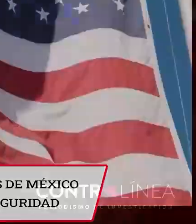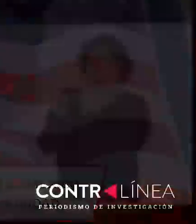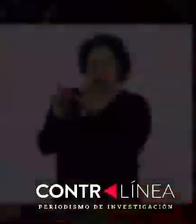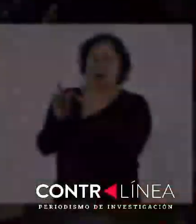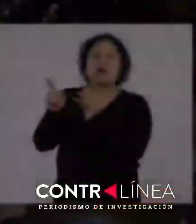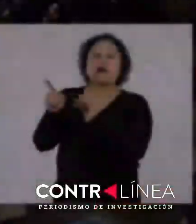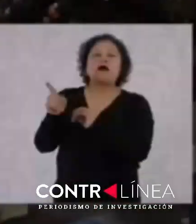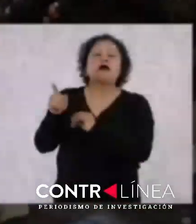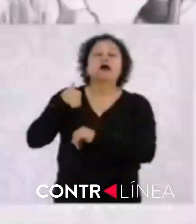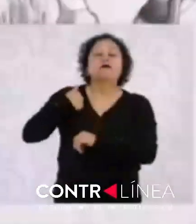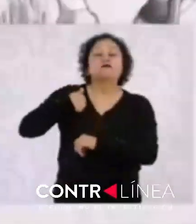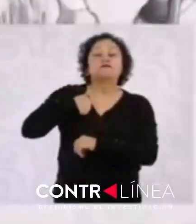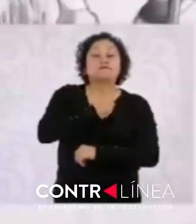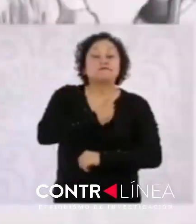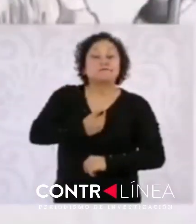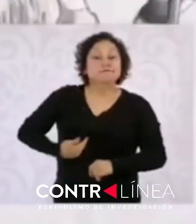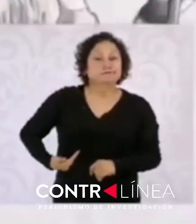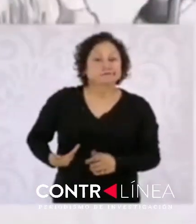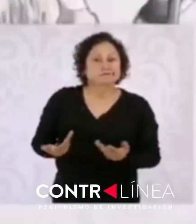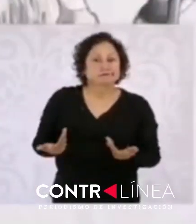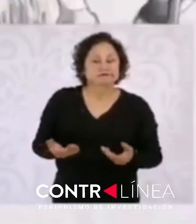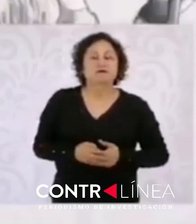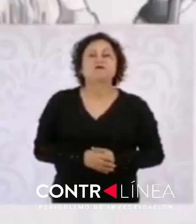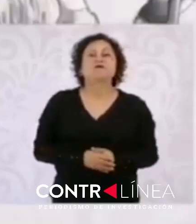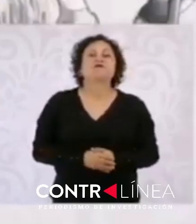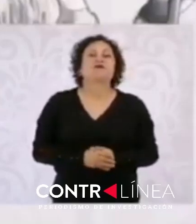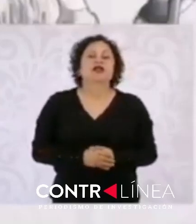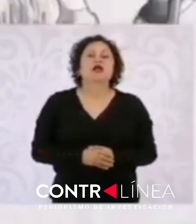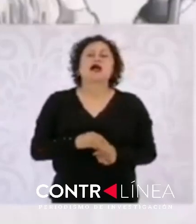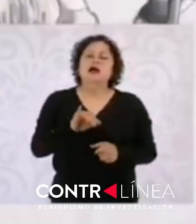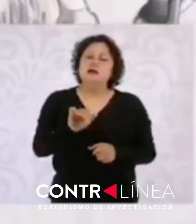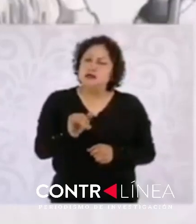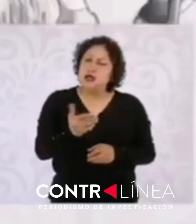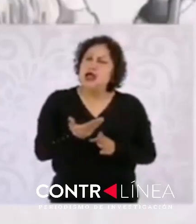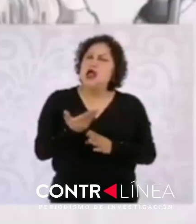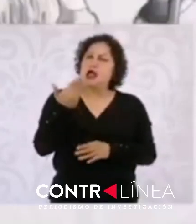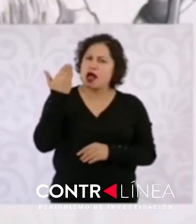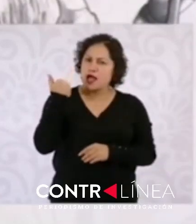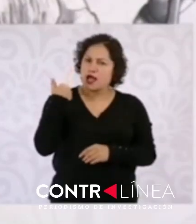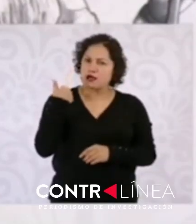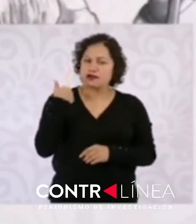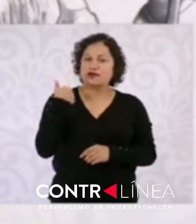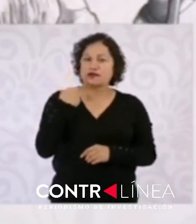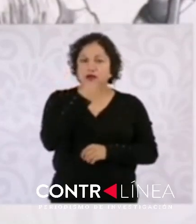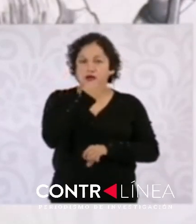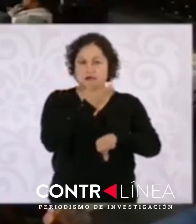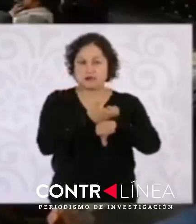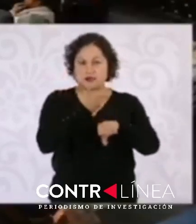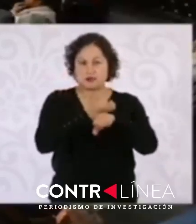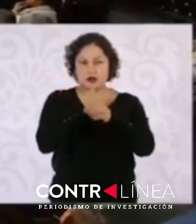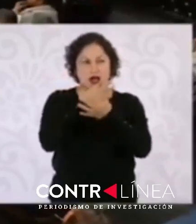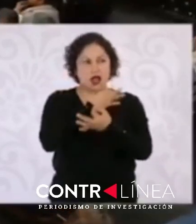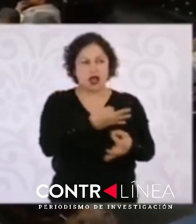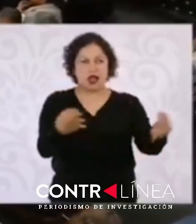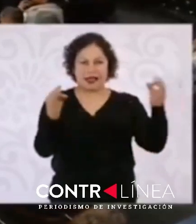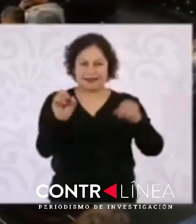Trudeau. Tuvimos una conversación el día del anuncio de los aranceles. ¿Qué día fue? El